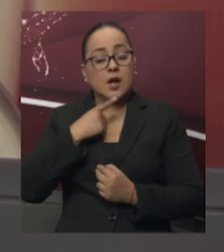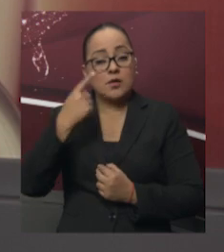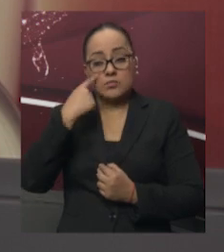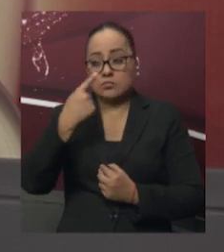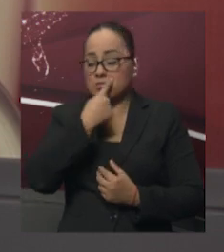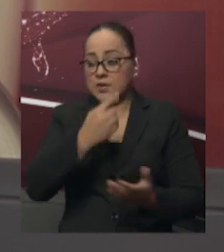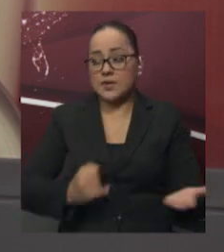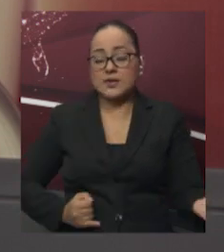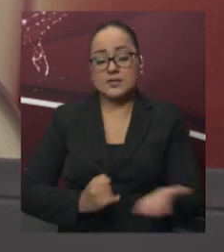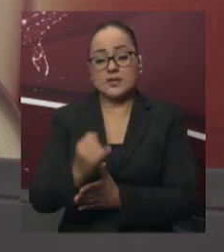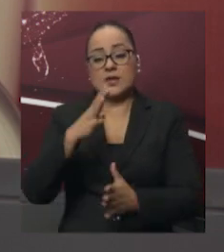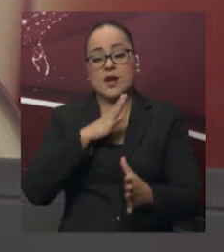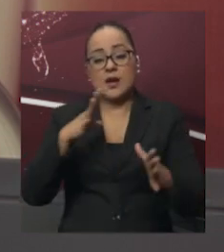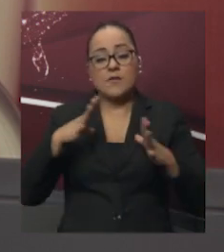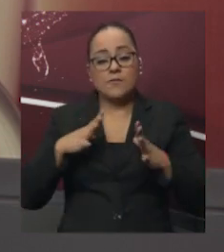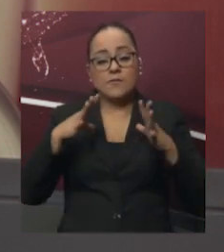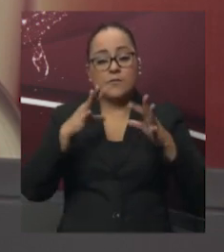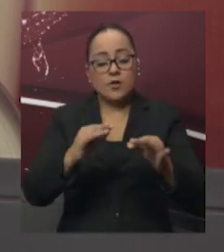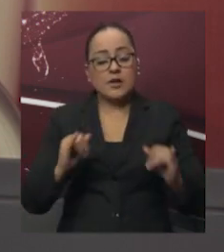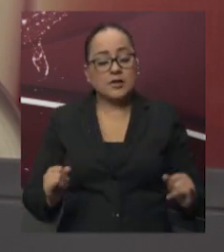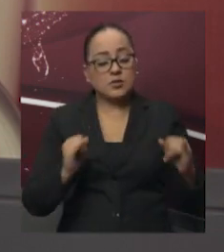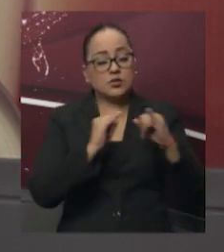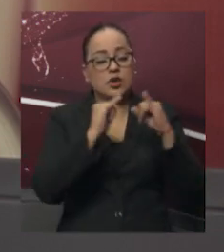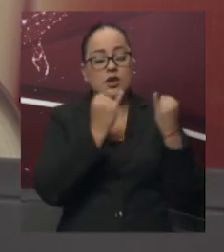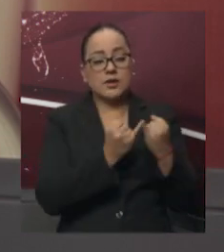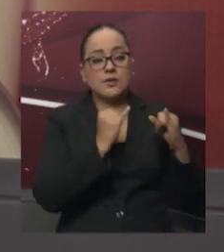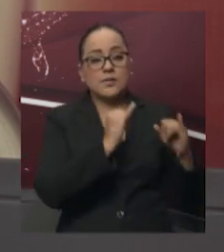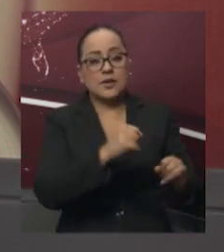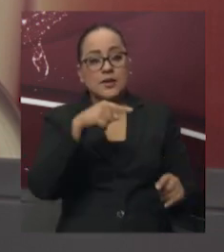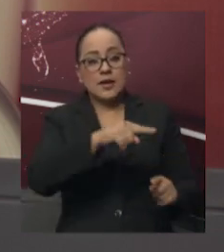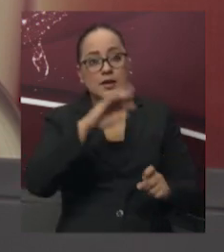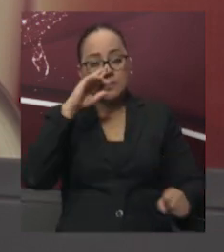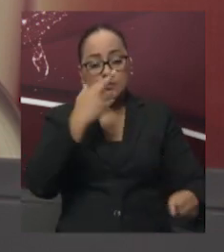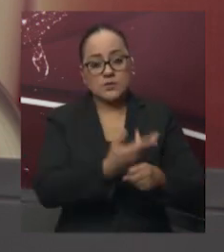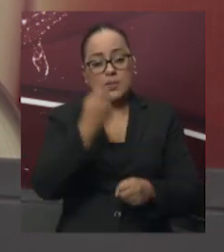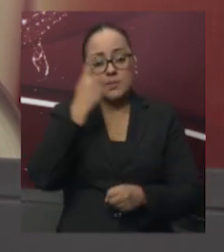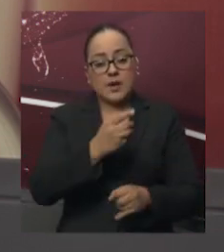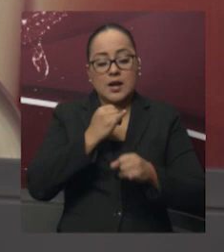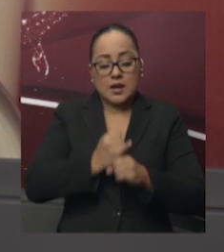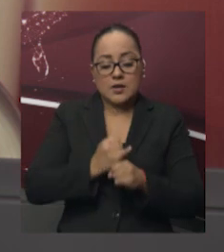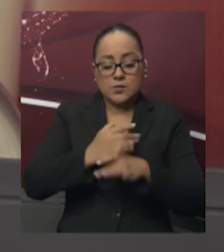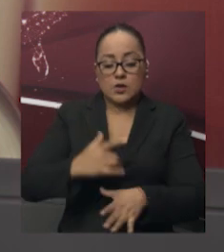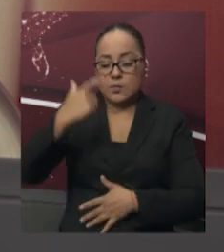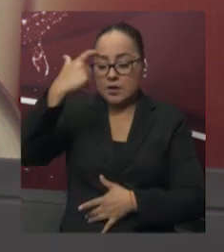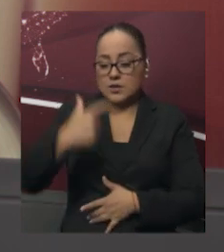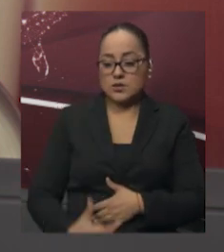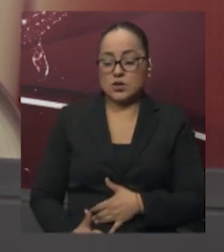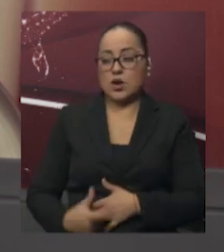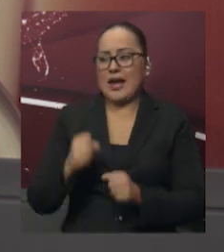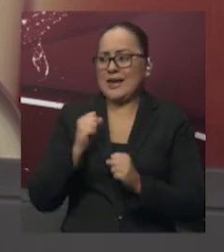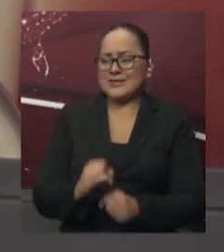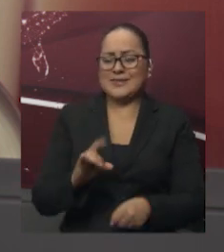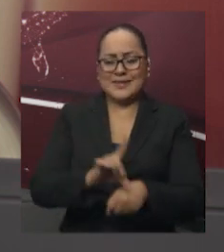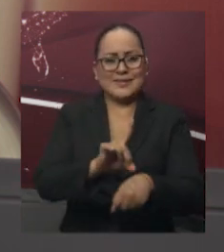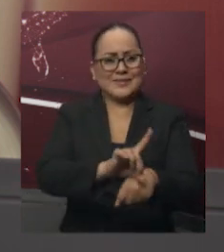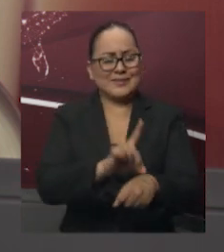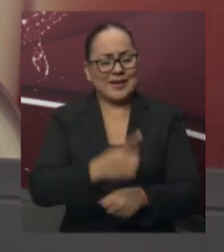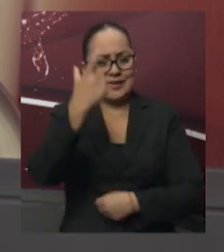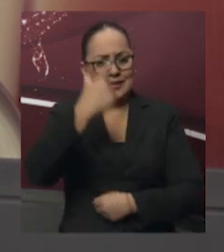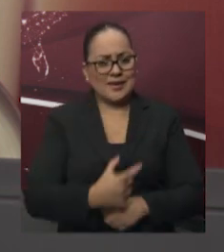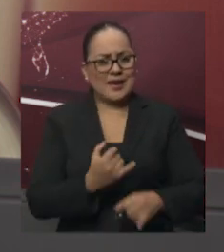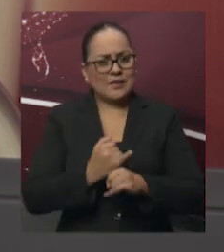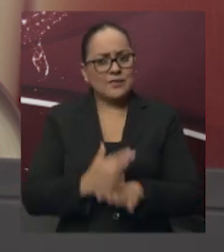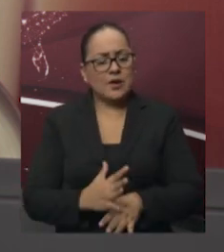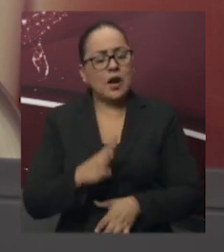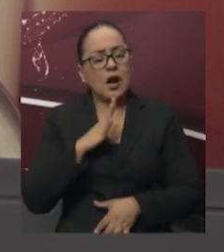y se creó un instituto autónomo encargado de la protección de nuestra información cotidiana, de todos los días, y por supuesto que